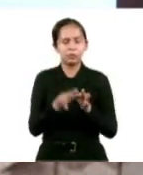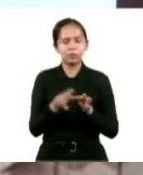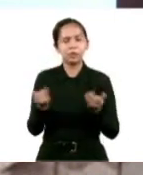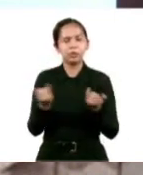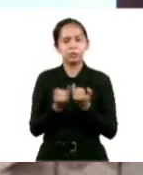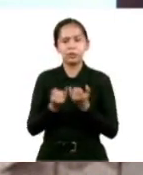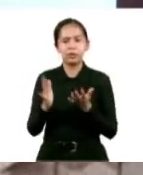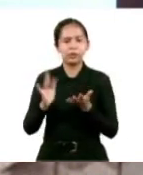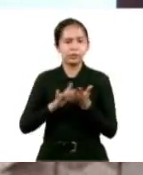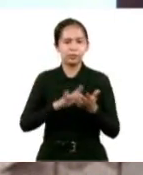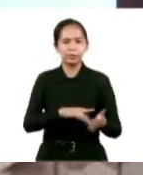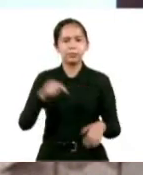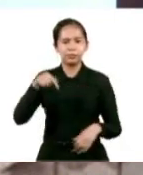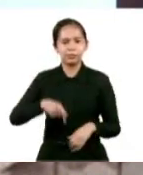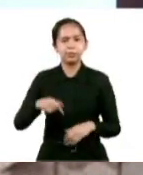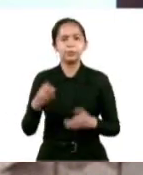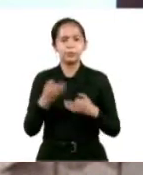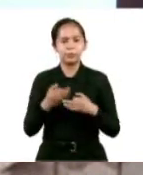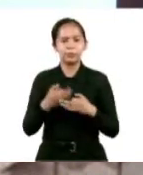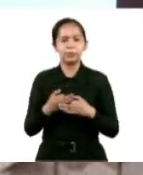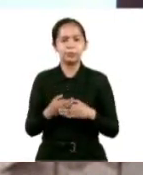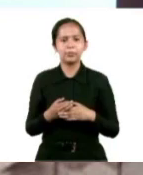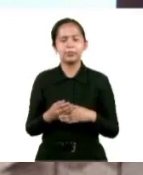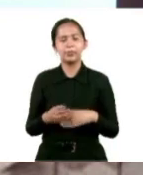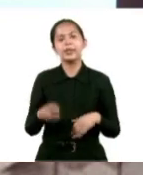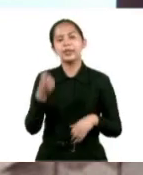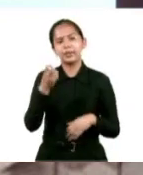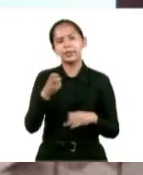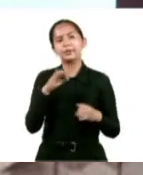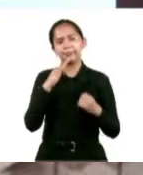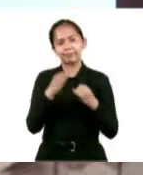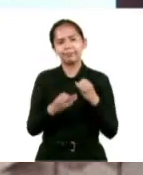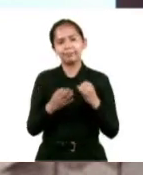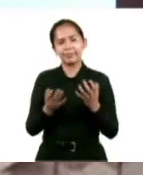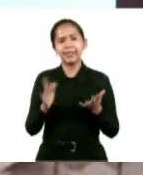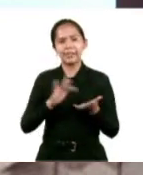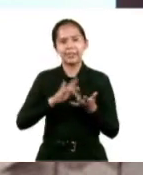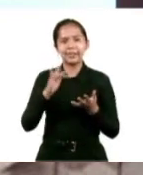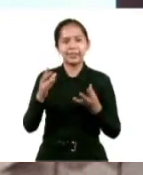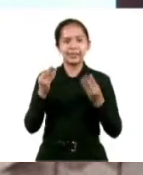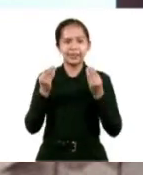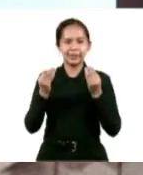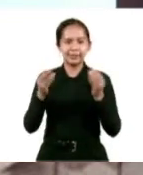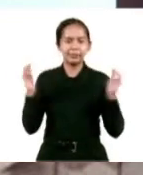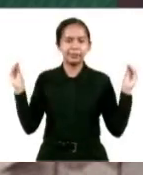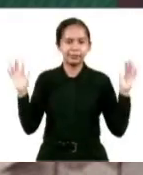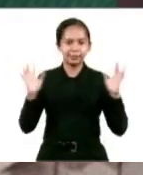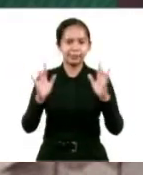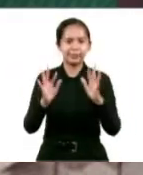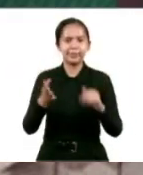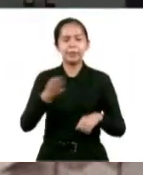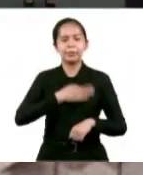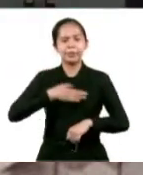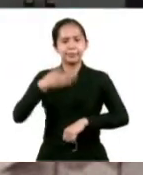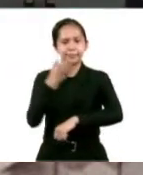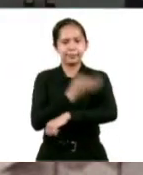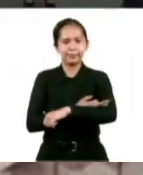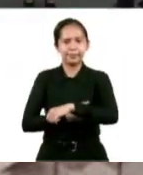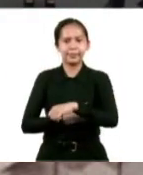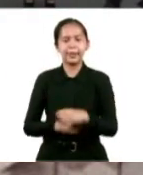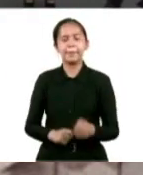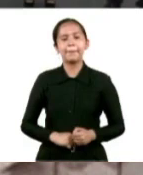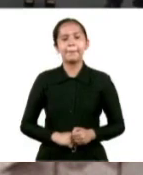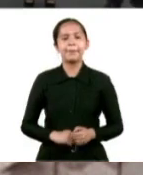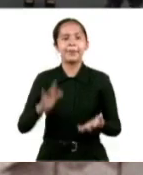apoyo en este proceso. Y pues es cuanto por el día de hoy. Gracias por su asistencia. Buena tarde. Agradecemos